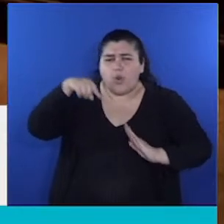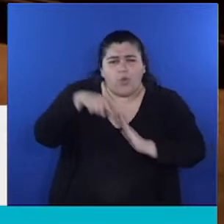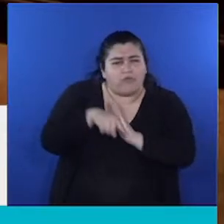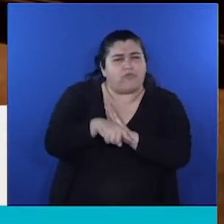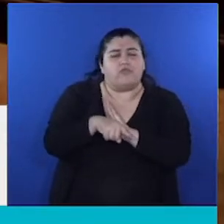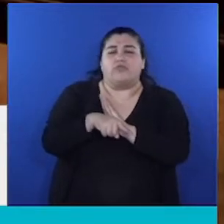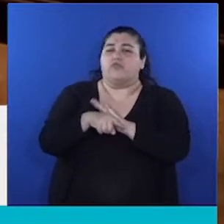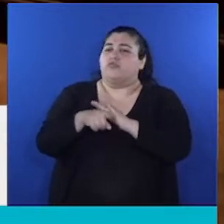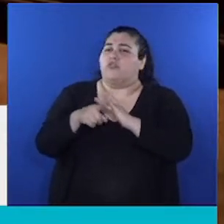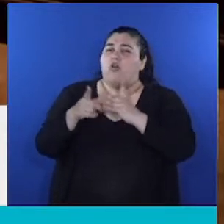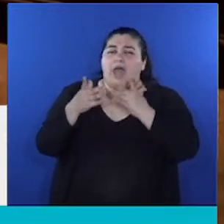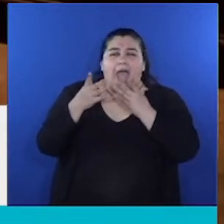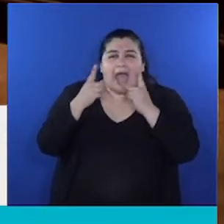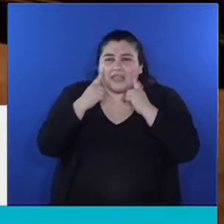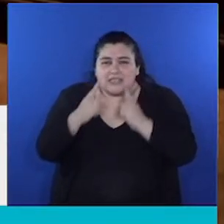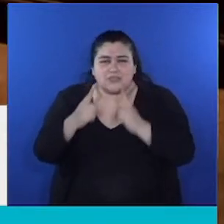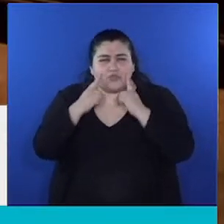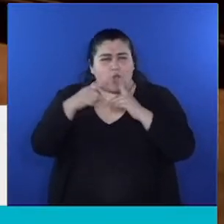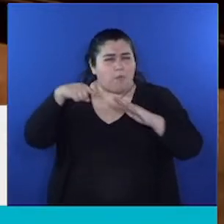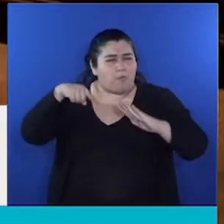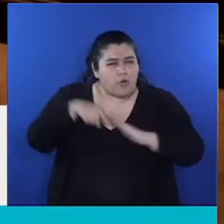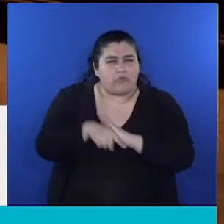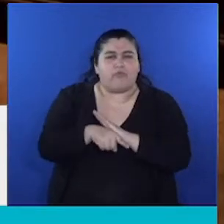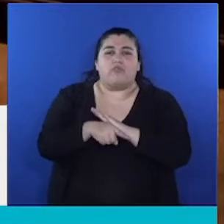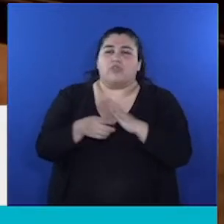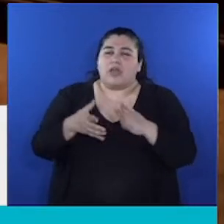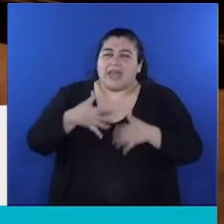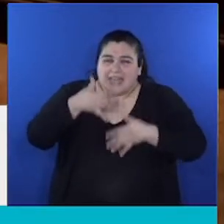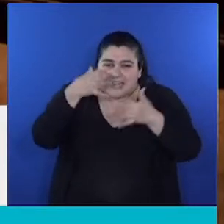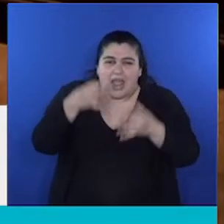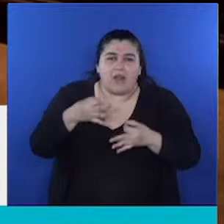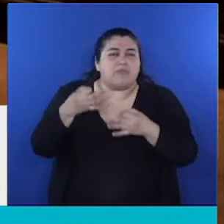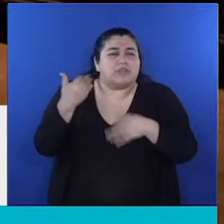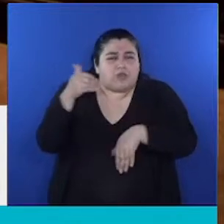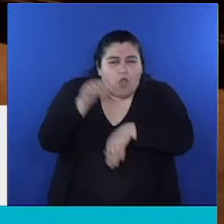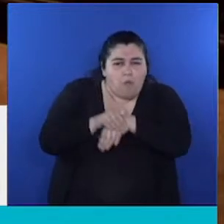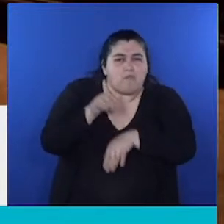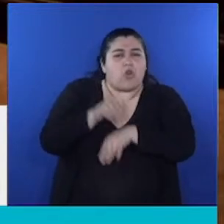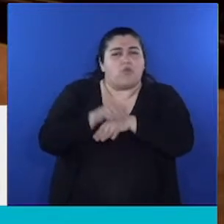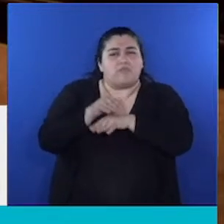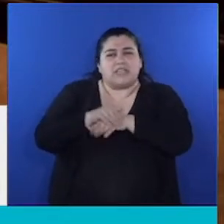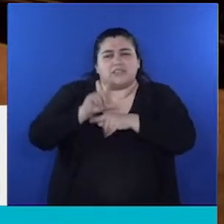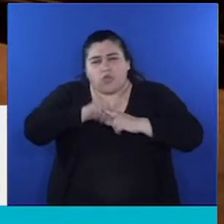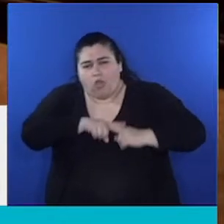asistencia profunda, el realmente poder estudiar, comprometernos en el debate